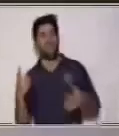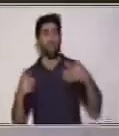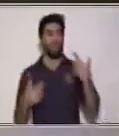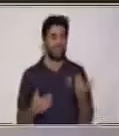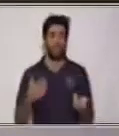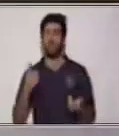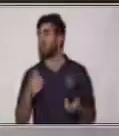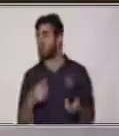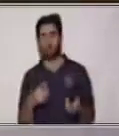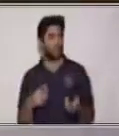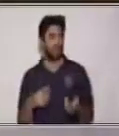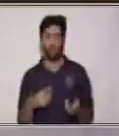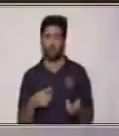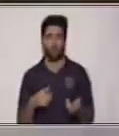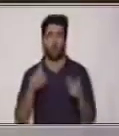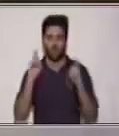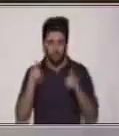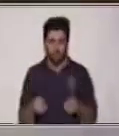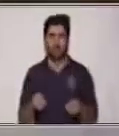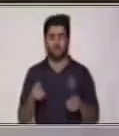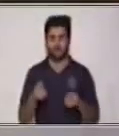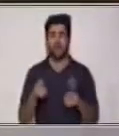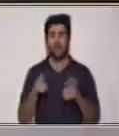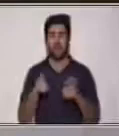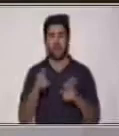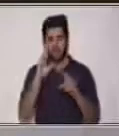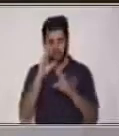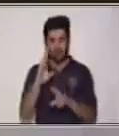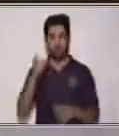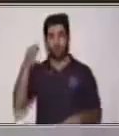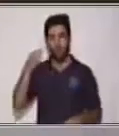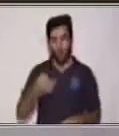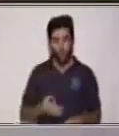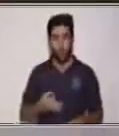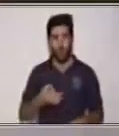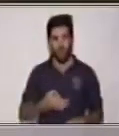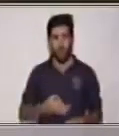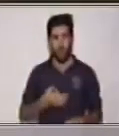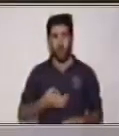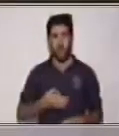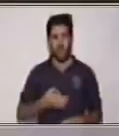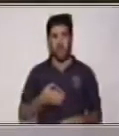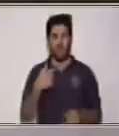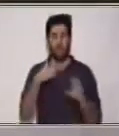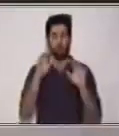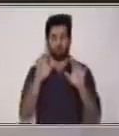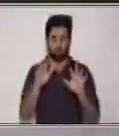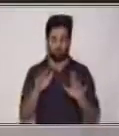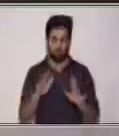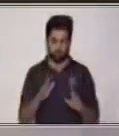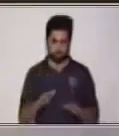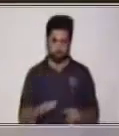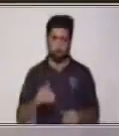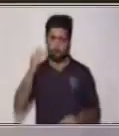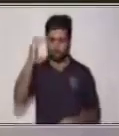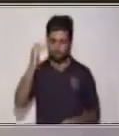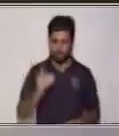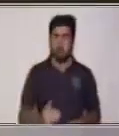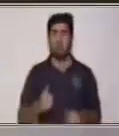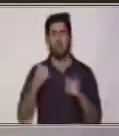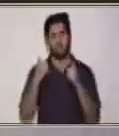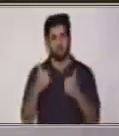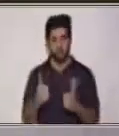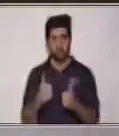la esencia a ese informe. No puedo hacer eso, por lo cual mi registro debe ser siempre formal. Muy